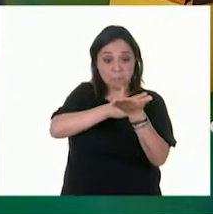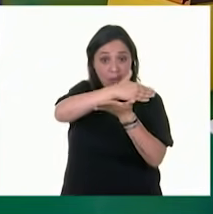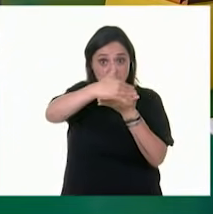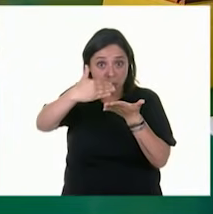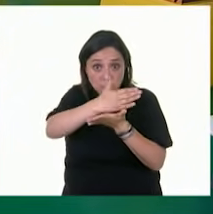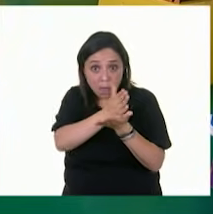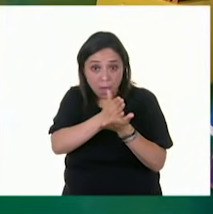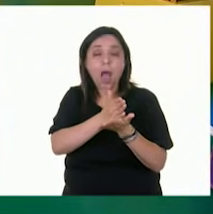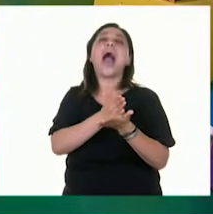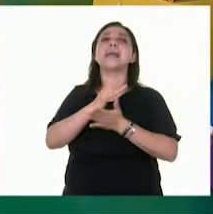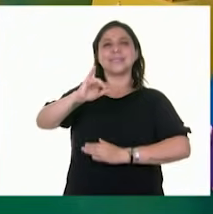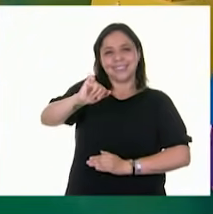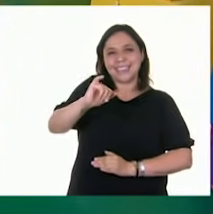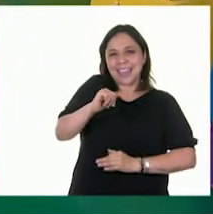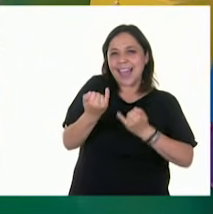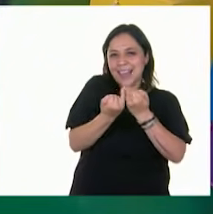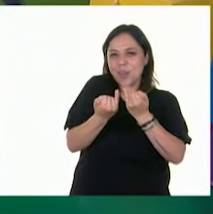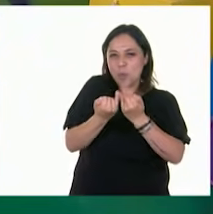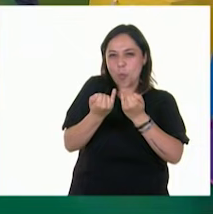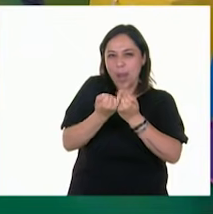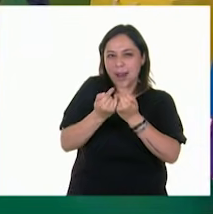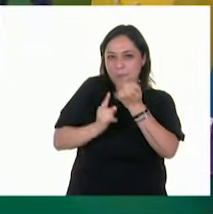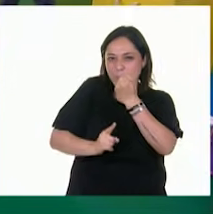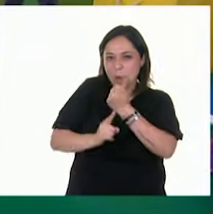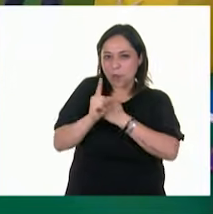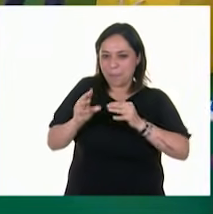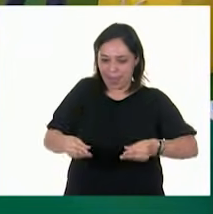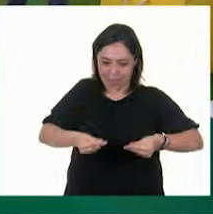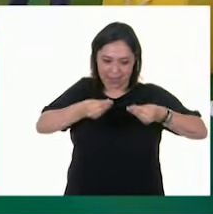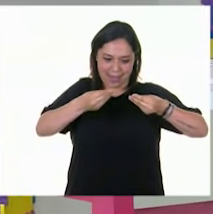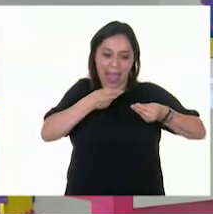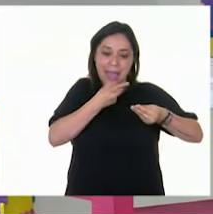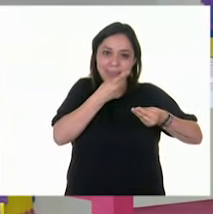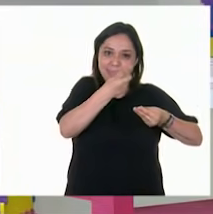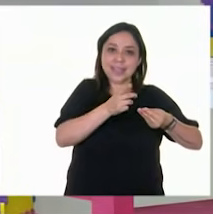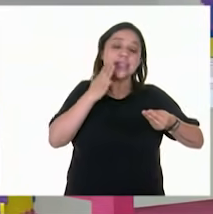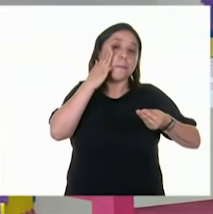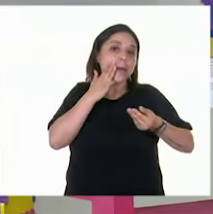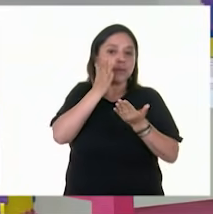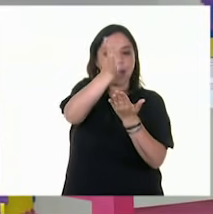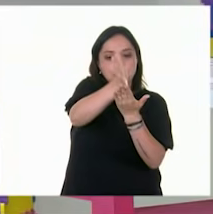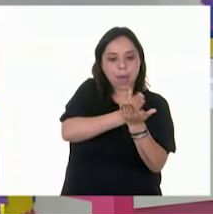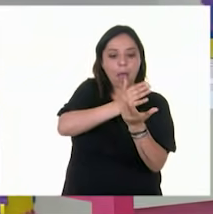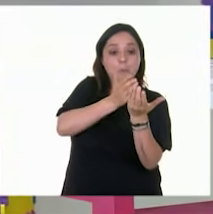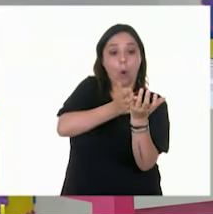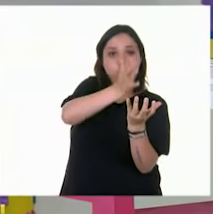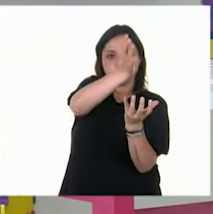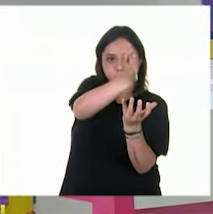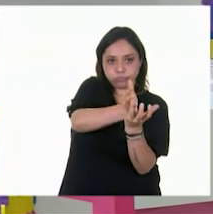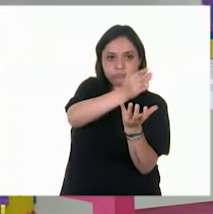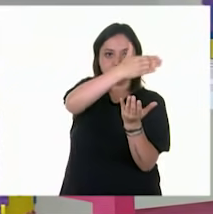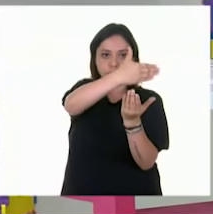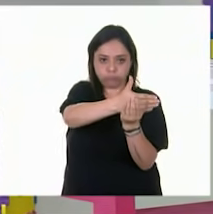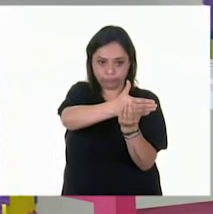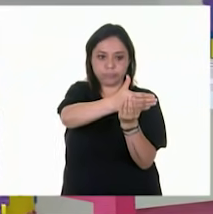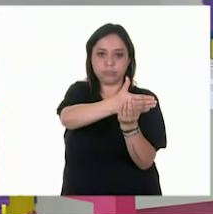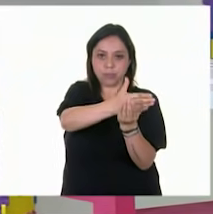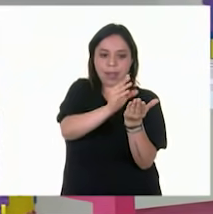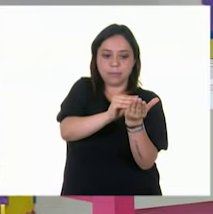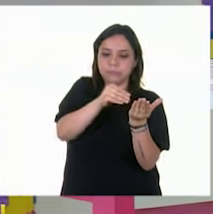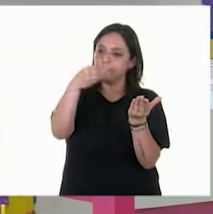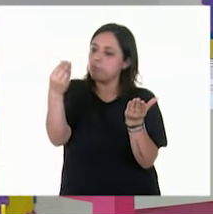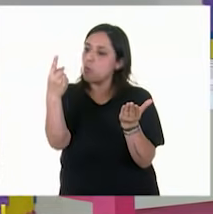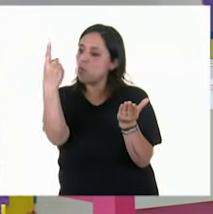sí, justo como vimos en el primero que yo saqué, que divides en 4 y entonces tú das 1/4 de